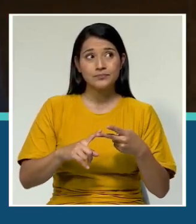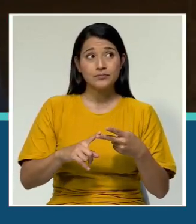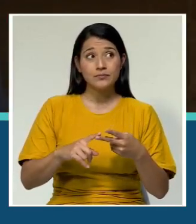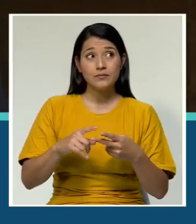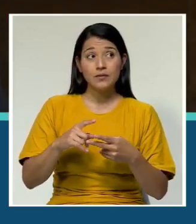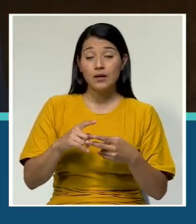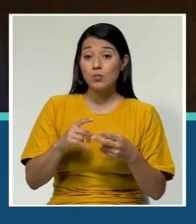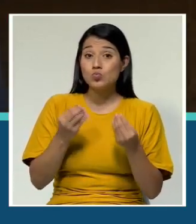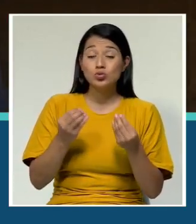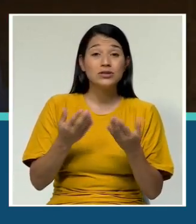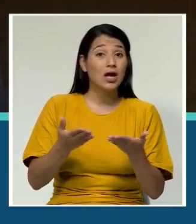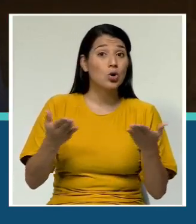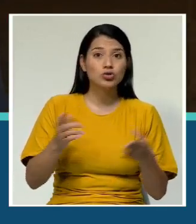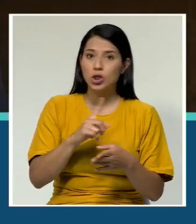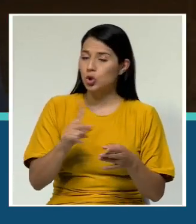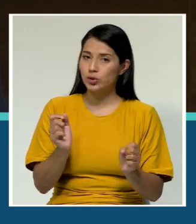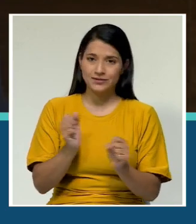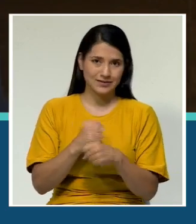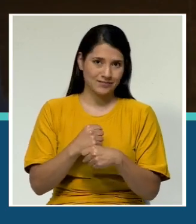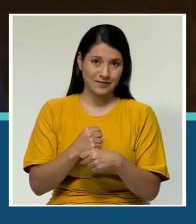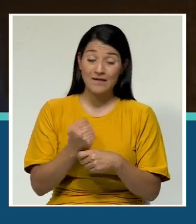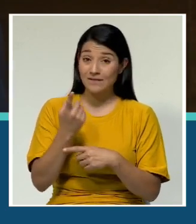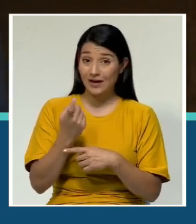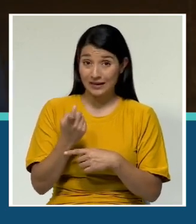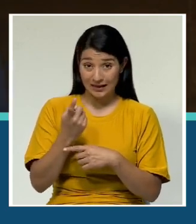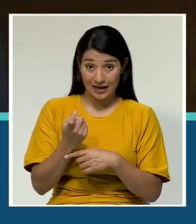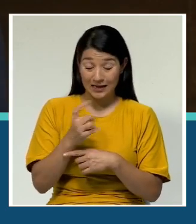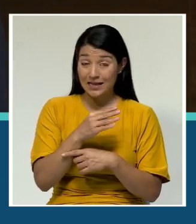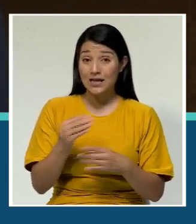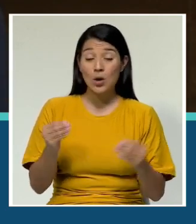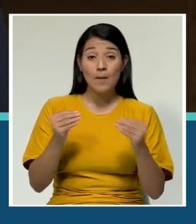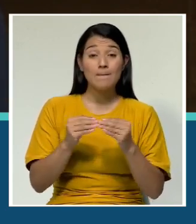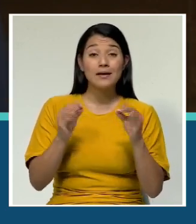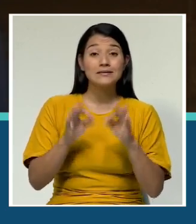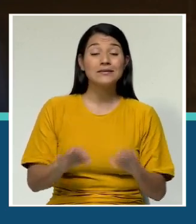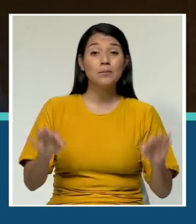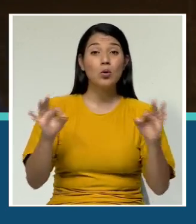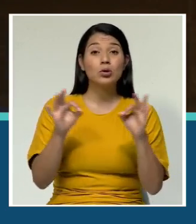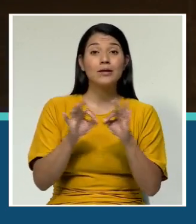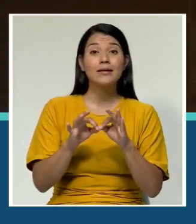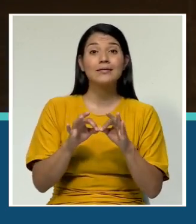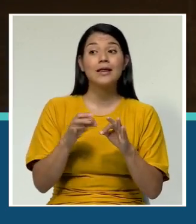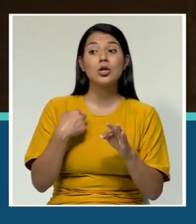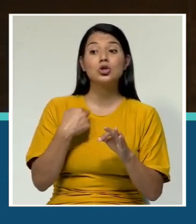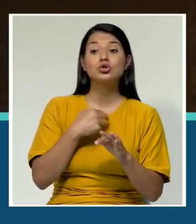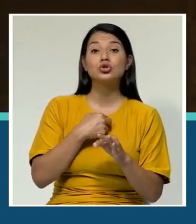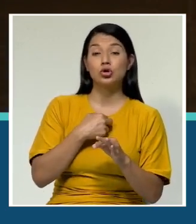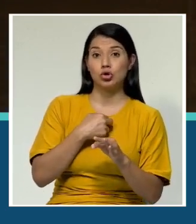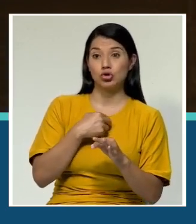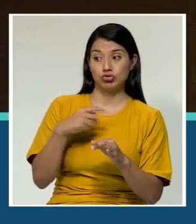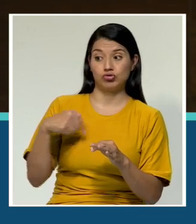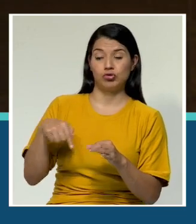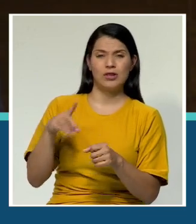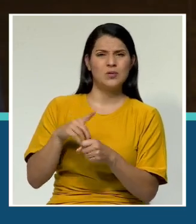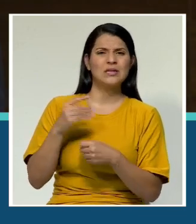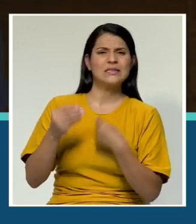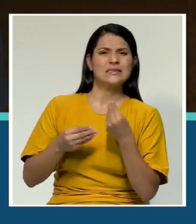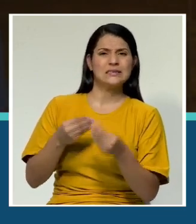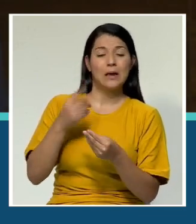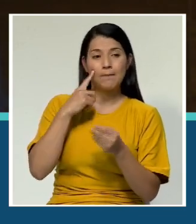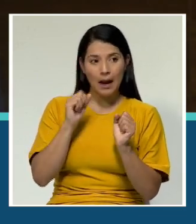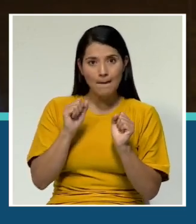e impulsar la educación virtual. En honor a la verdad, hay muchas cosas que no se hicieron, que quedó debiendo y